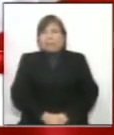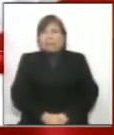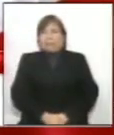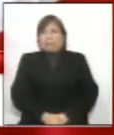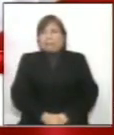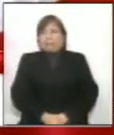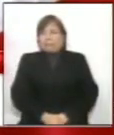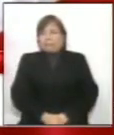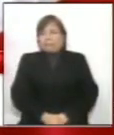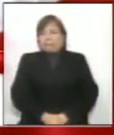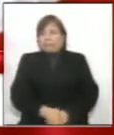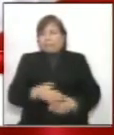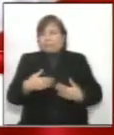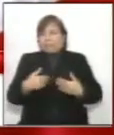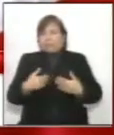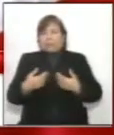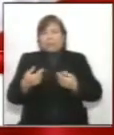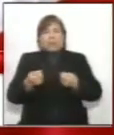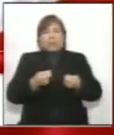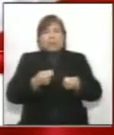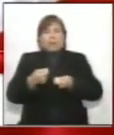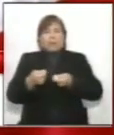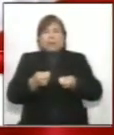y poder lograr la gobernabilidad.